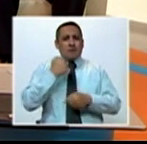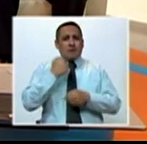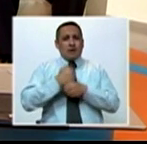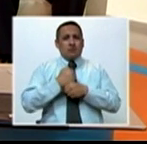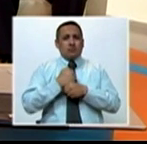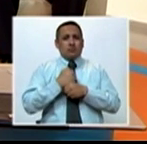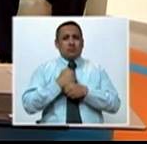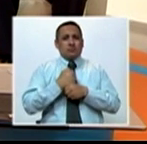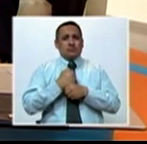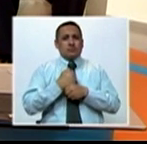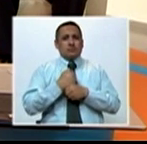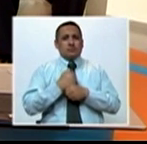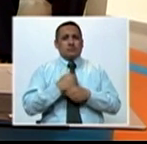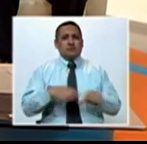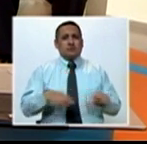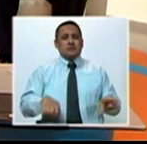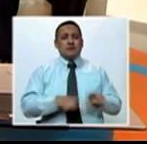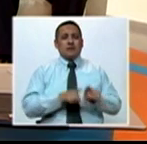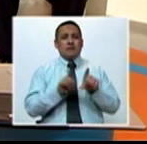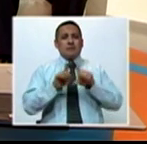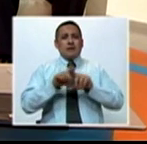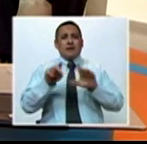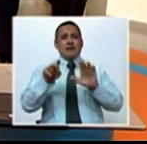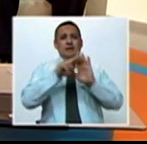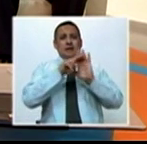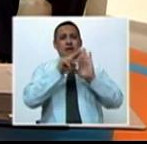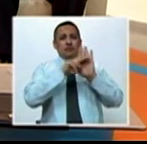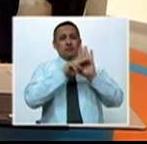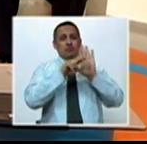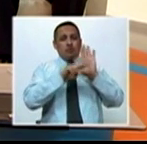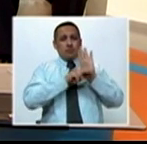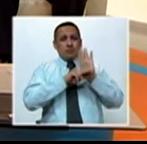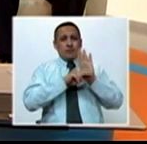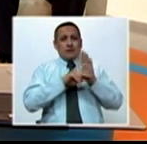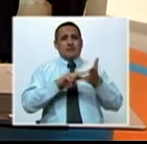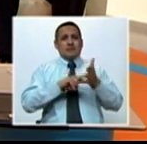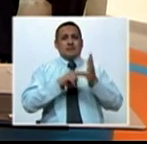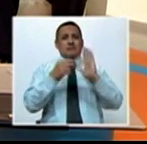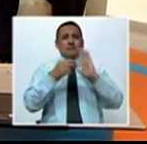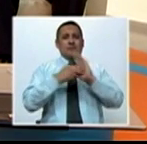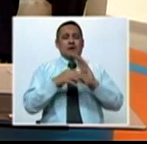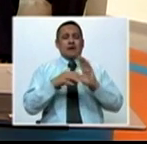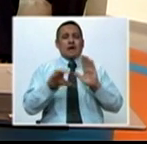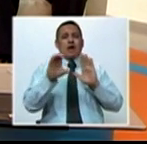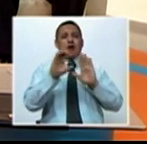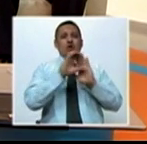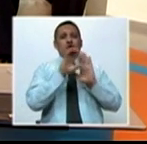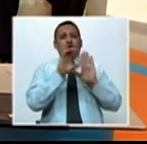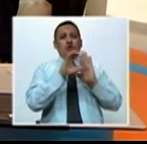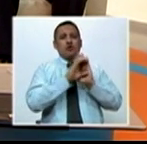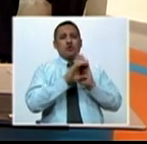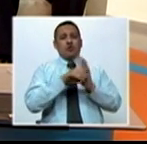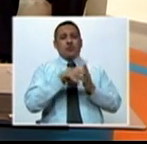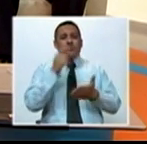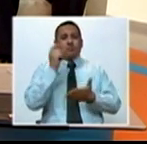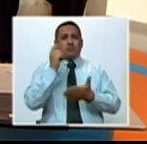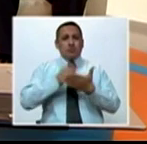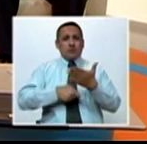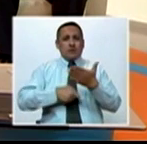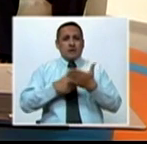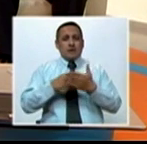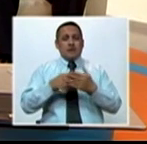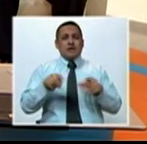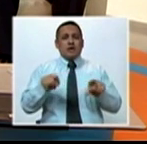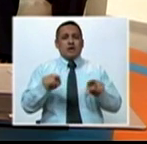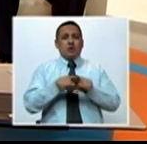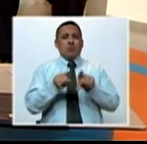competencias en una norma que se llama el Código Tributario, si se